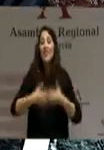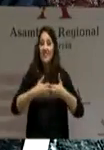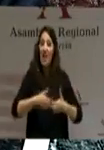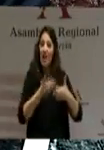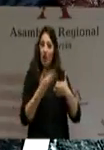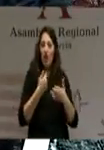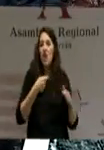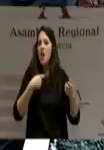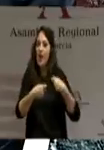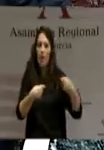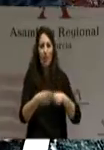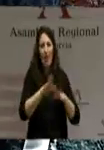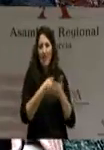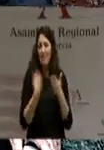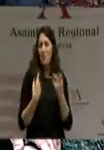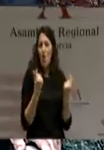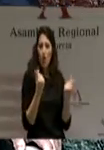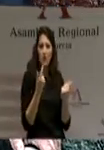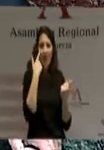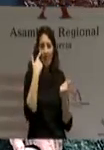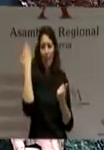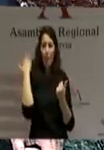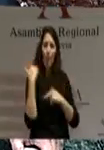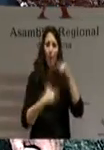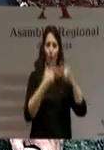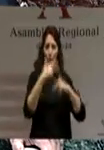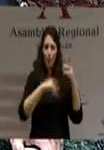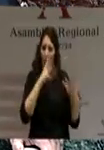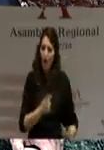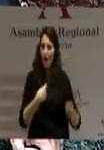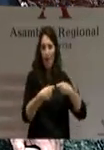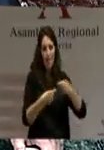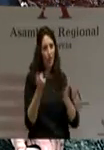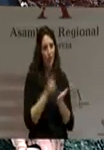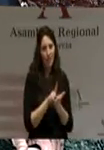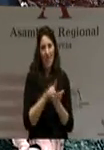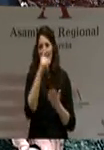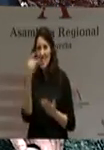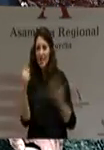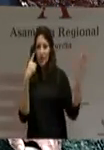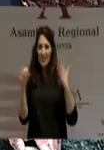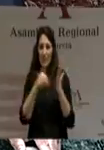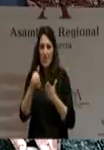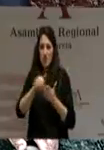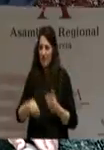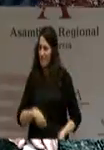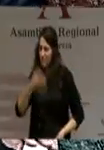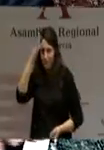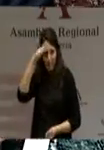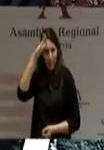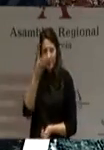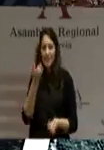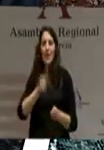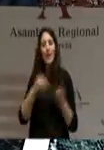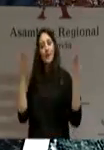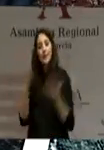de Escombreras, cuando menos el coste que supuso su construcción. 570 millones son excesivos. Invertir más en atención